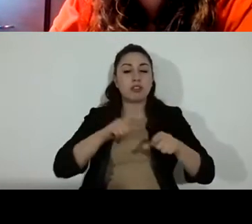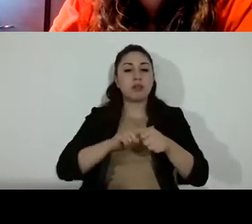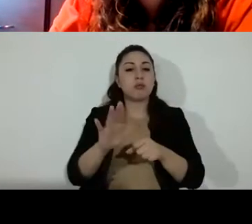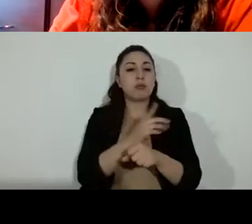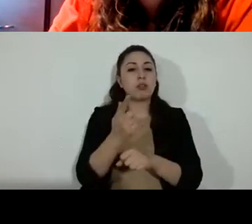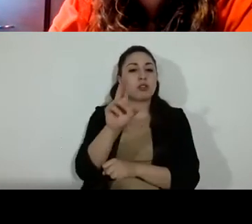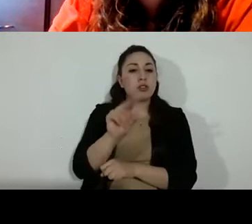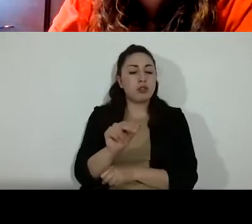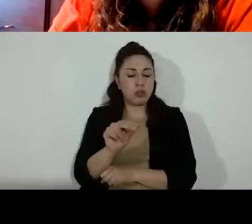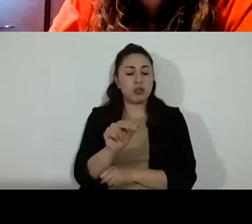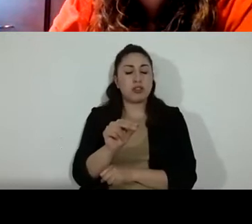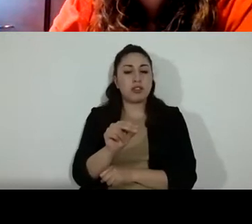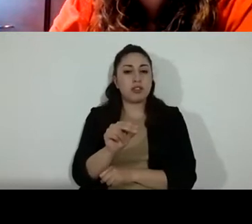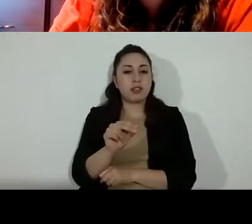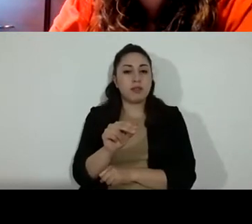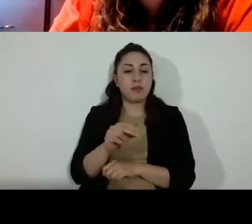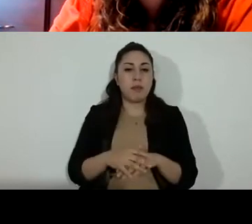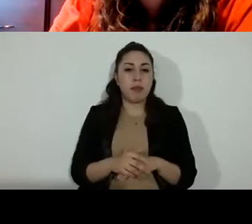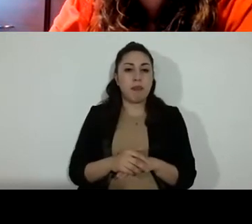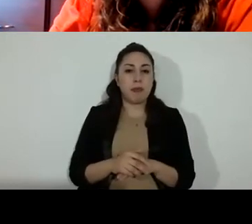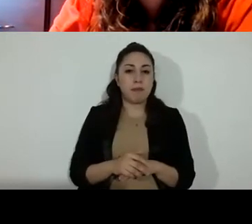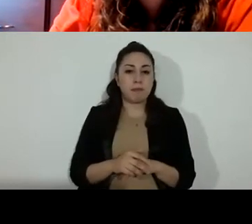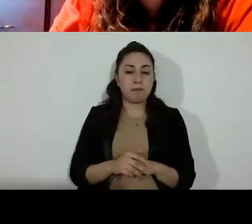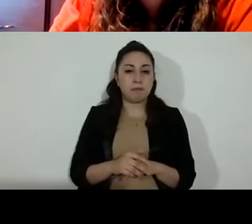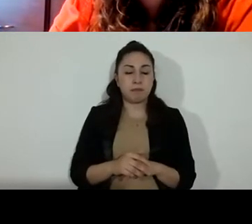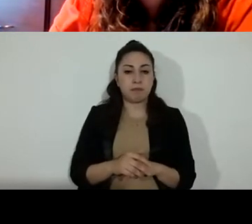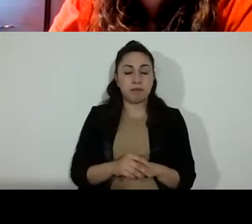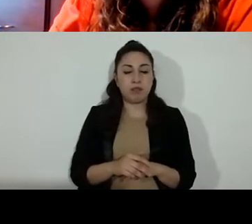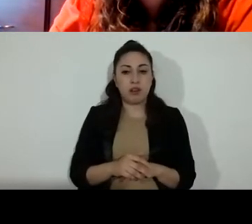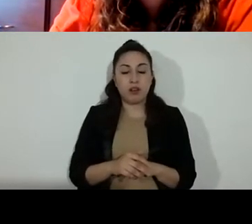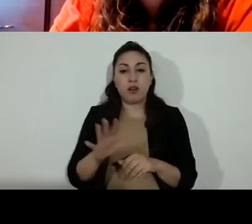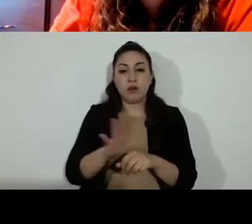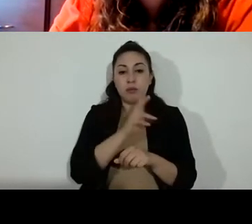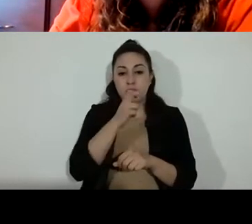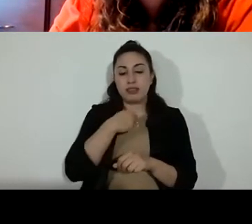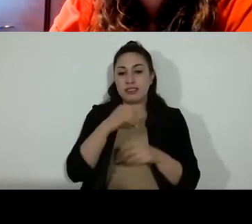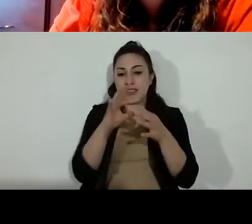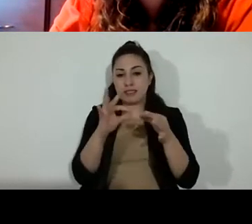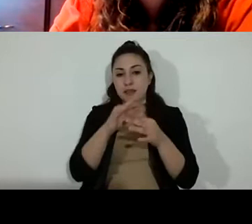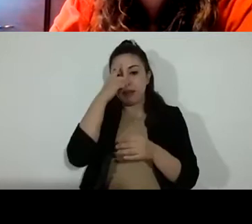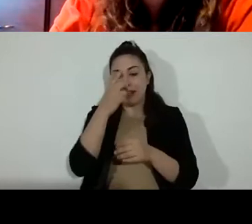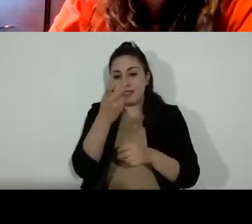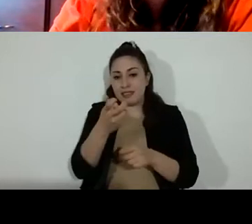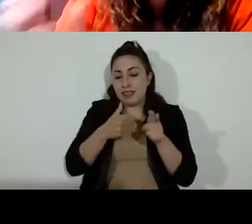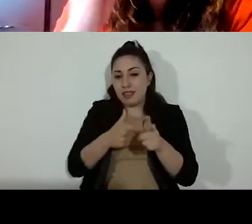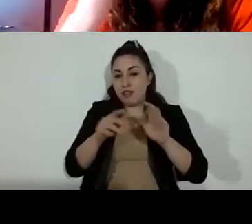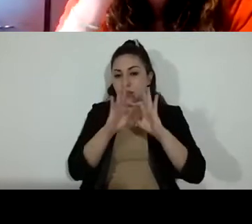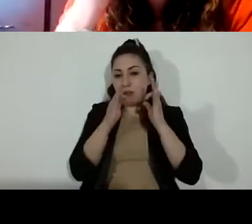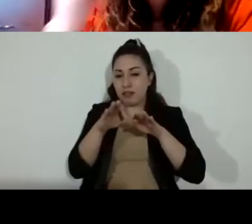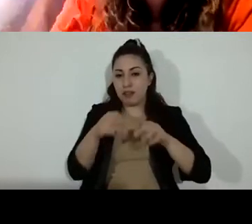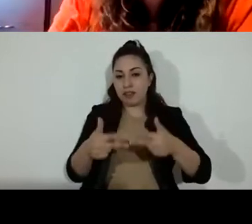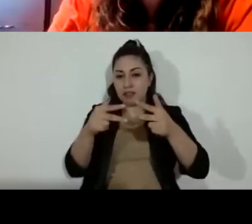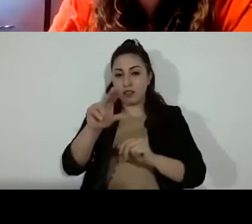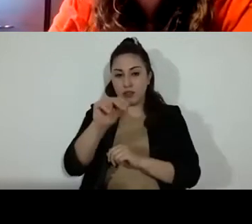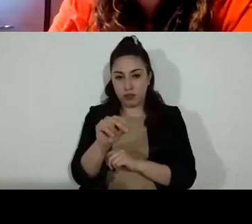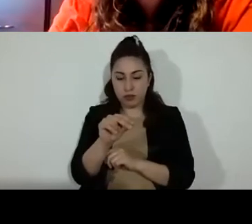que pudiera hacerse ver como válida para que esto permanezca de esa manera. Además, como repito, pues por respeto a los